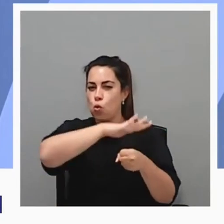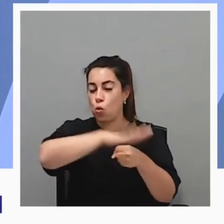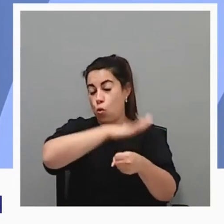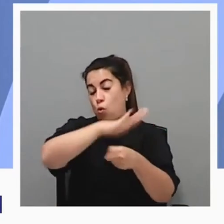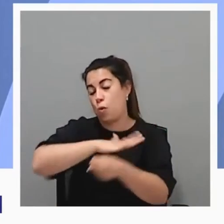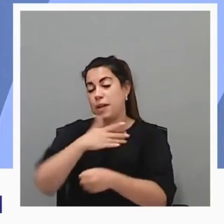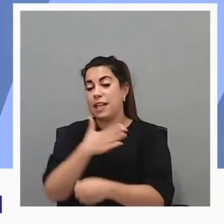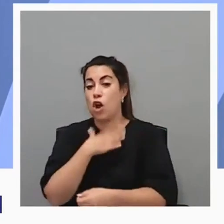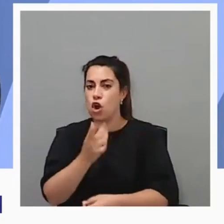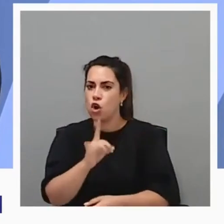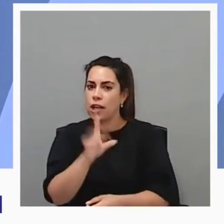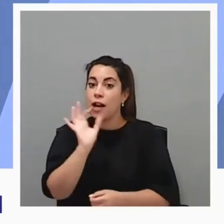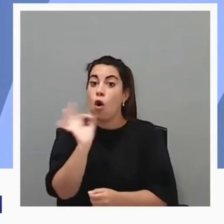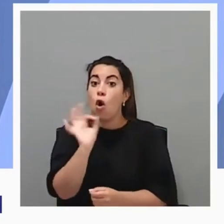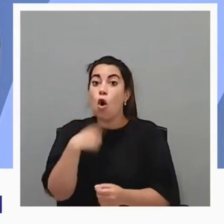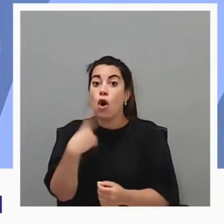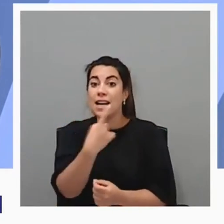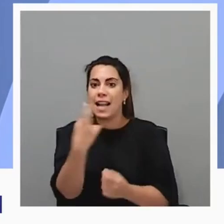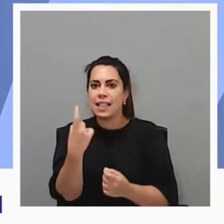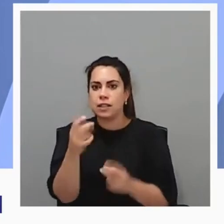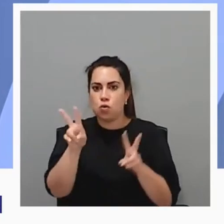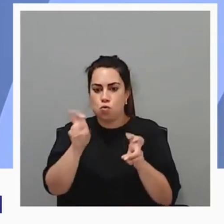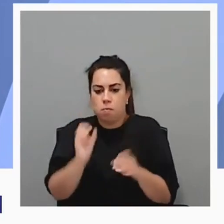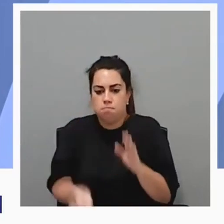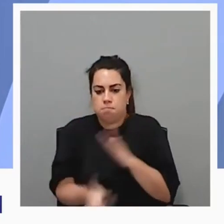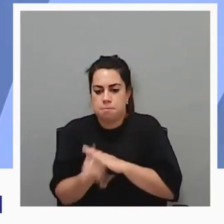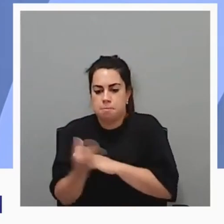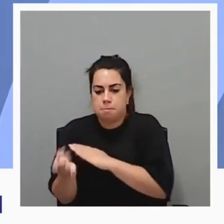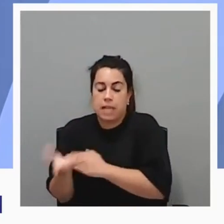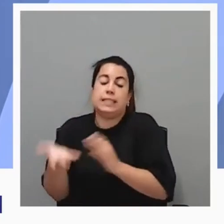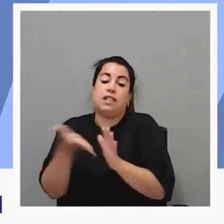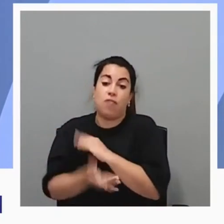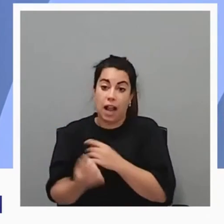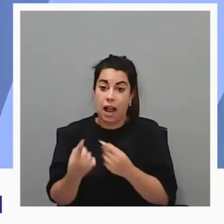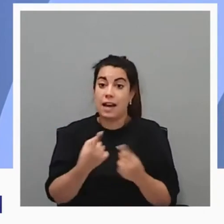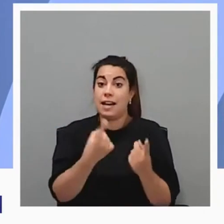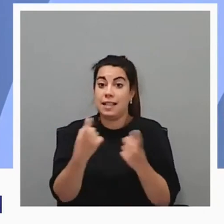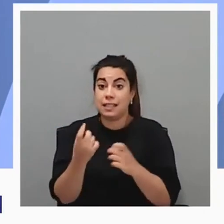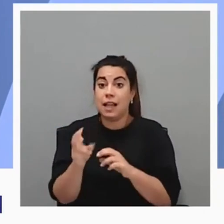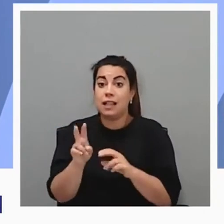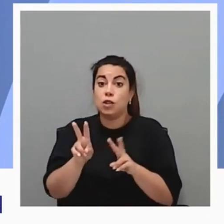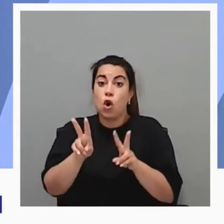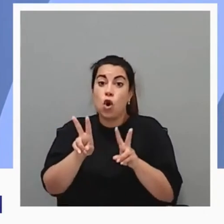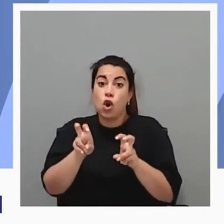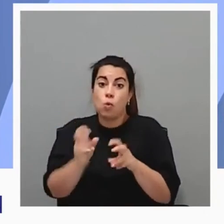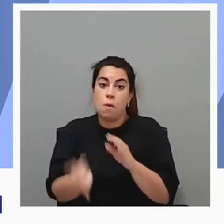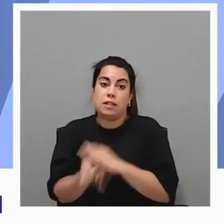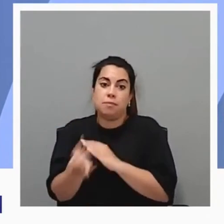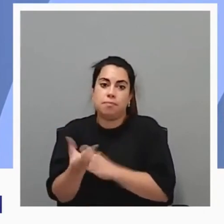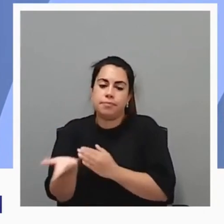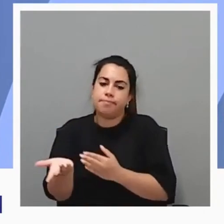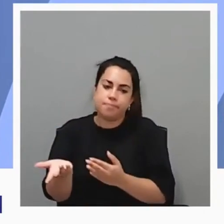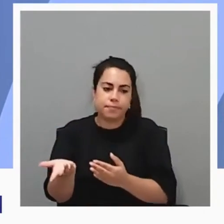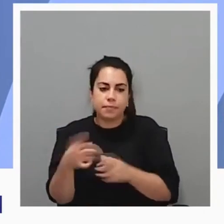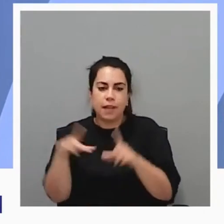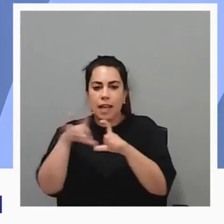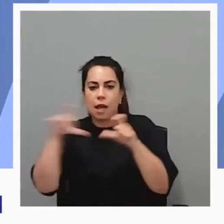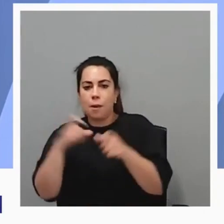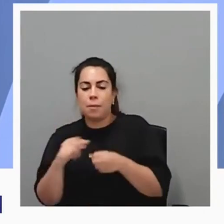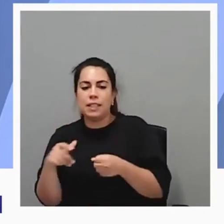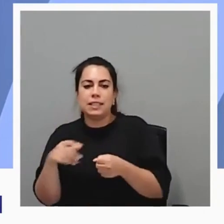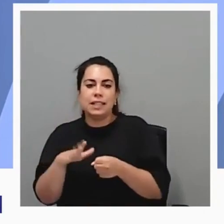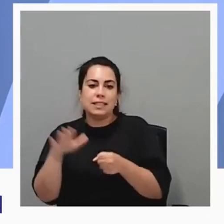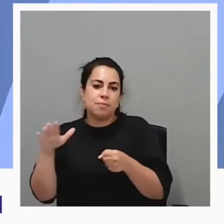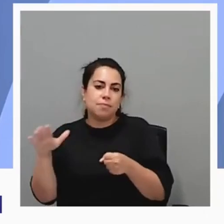necesidades que por el hecho de ser nuevas no se satisfacen por las instituciones presentes. Por